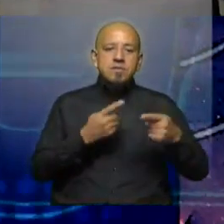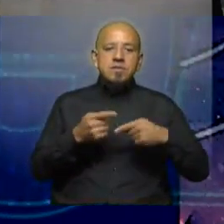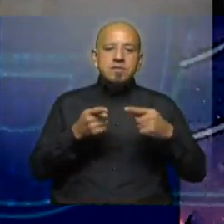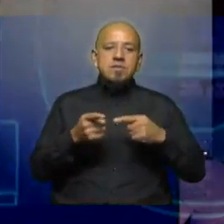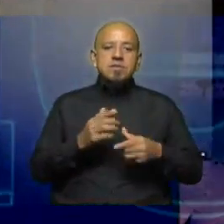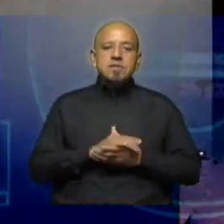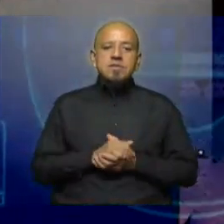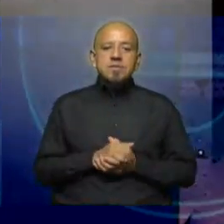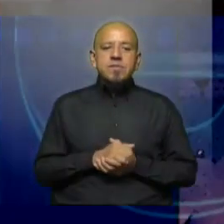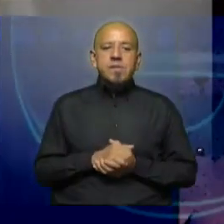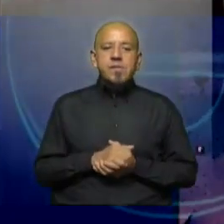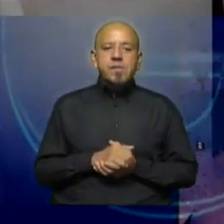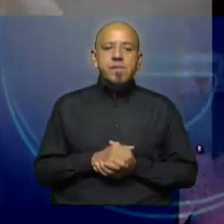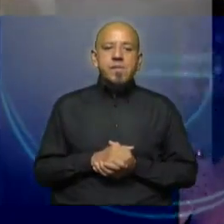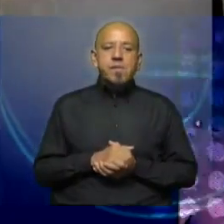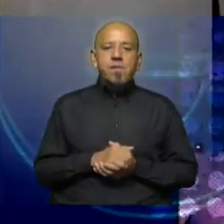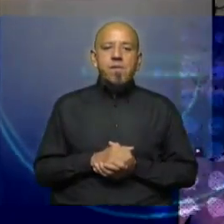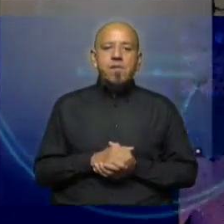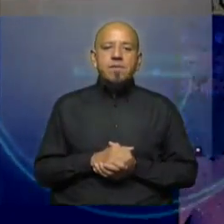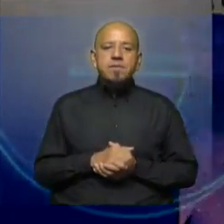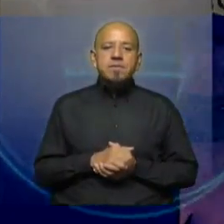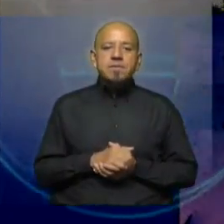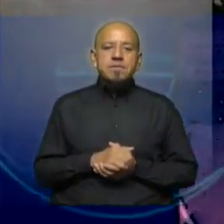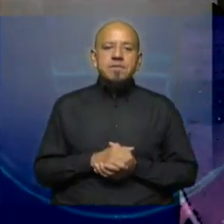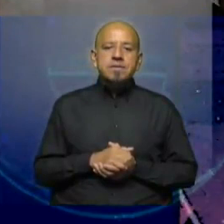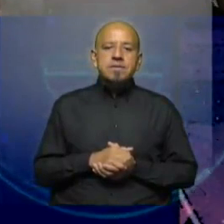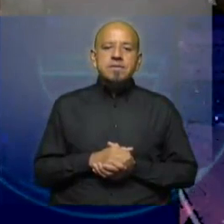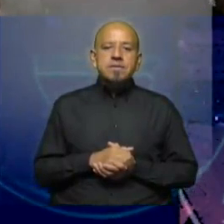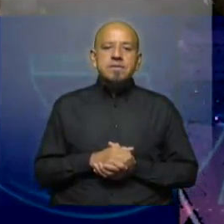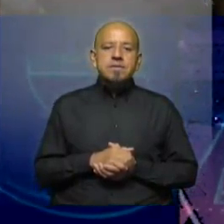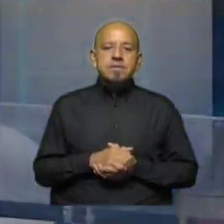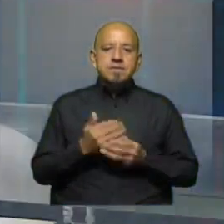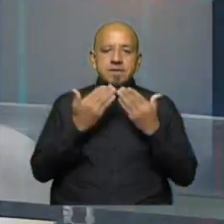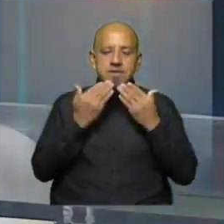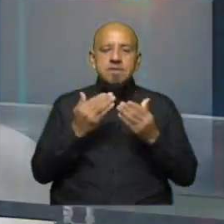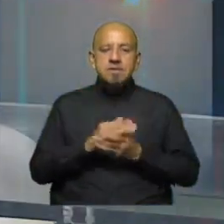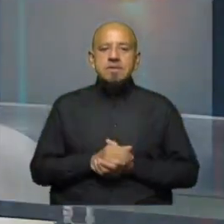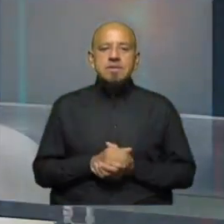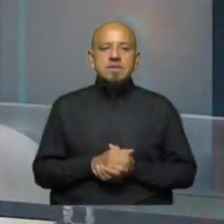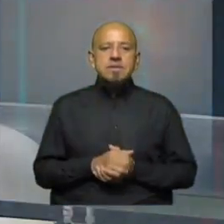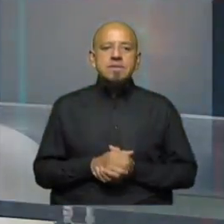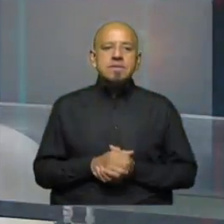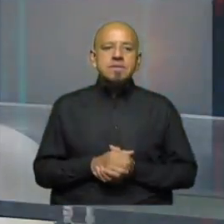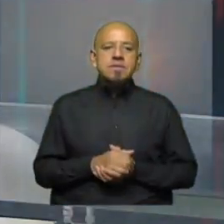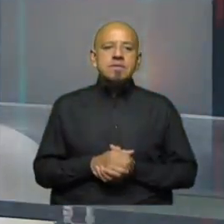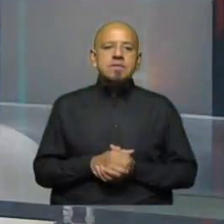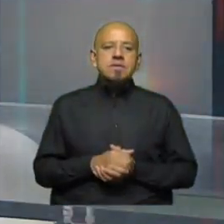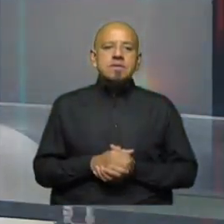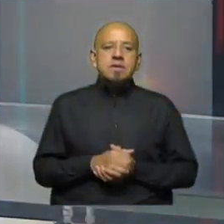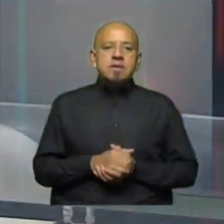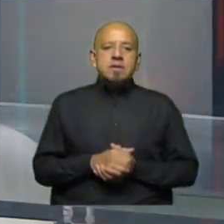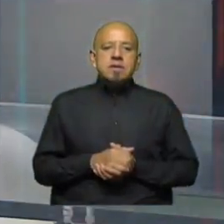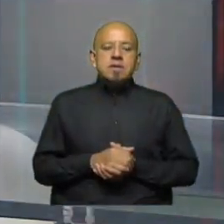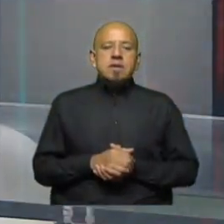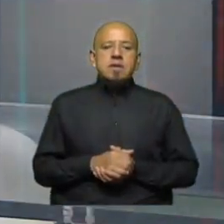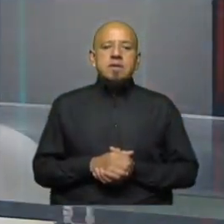te seguimos. Bueno, gracias, Agus. Beso grande. Bueno, muy bien, divino está ese corso, así